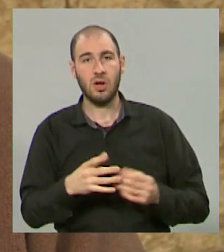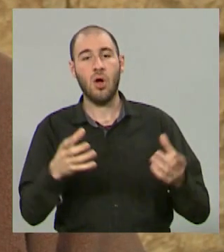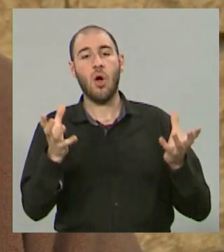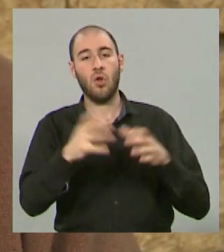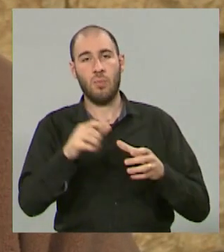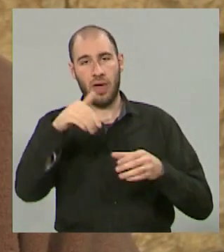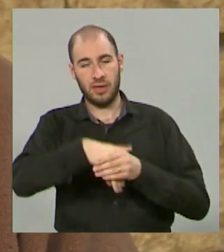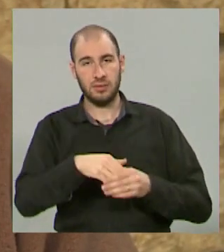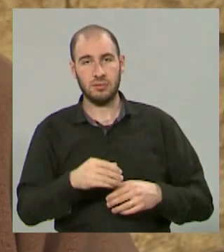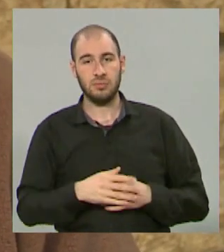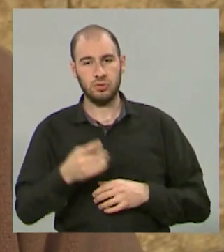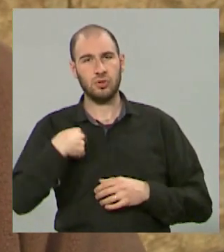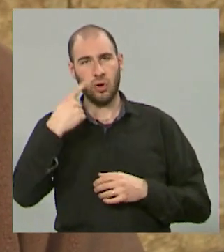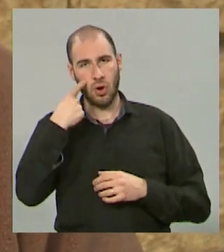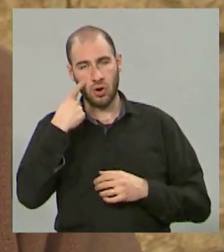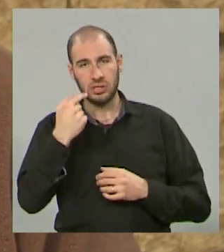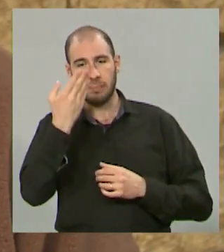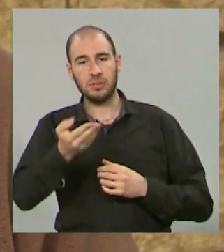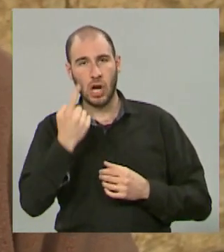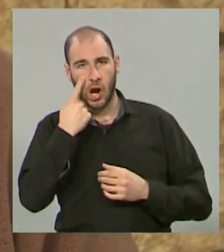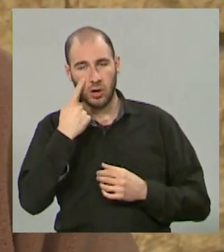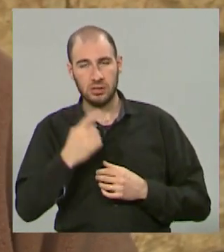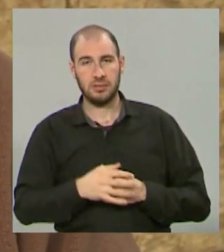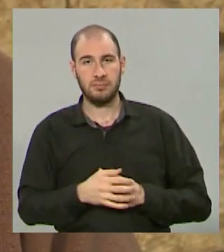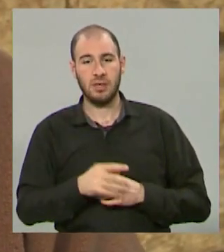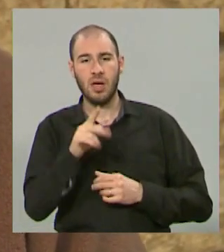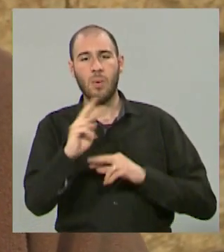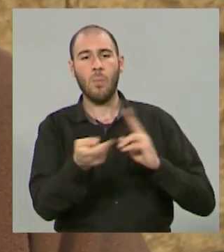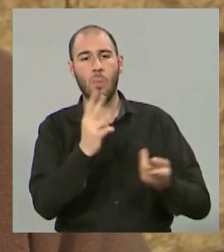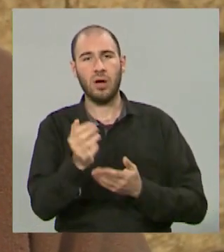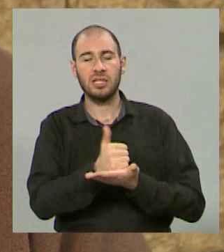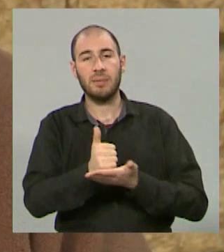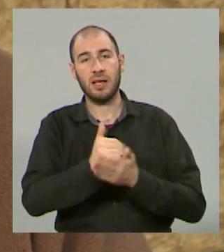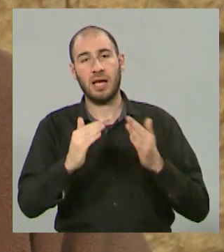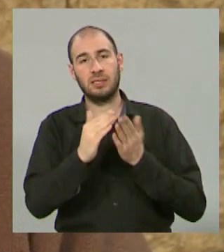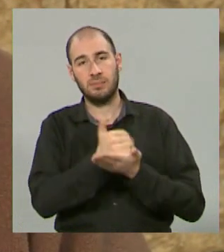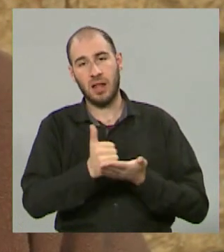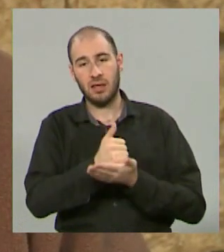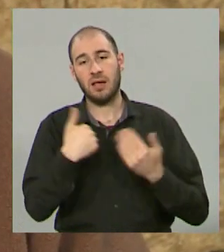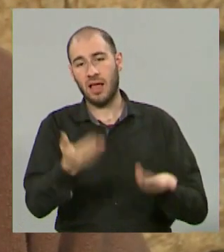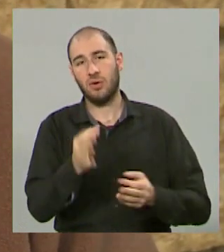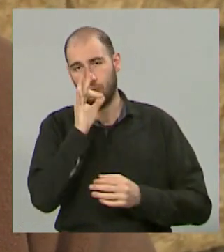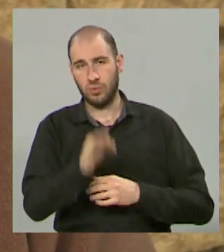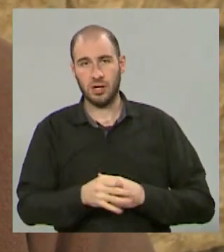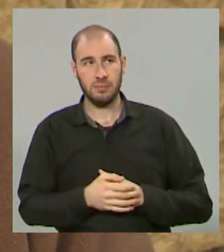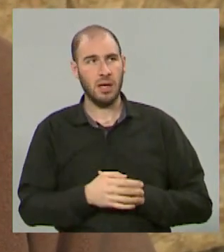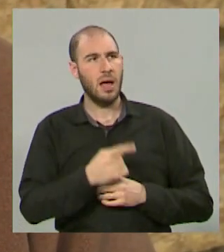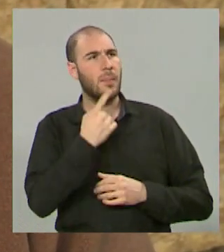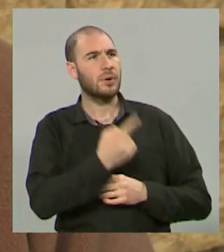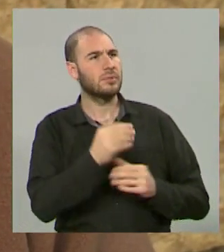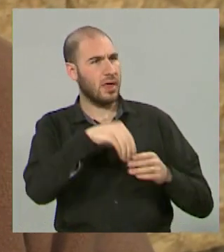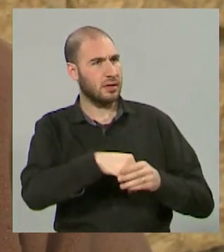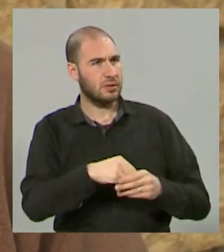la organización y bueno, conocí a gente que falleció esperando su vivienda, nunca la tuvo. ¿Vos estuviste en esa